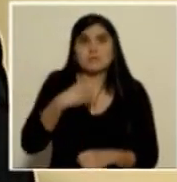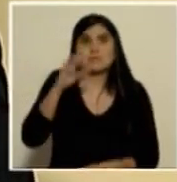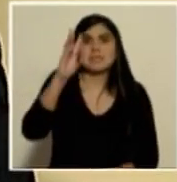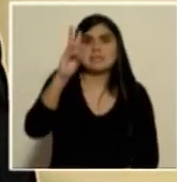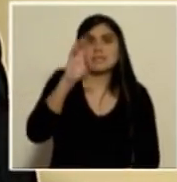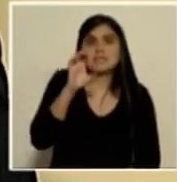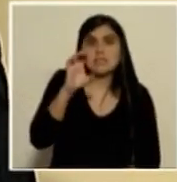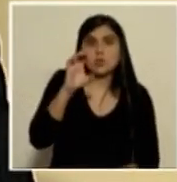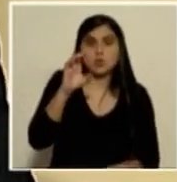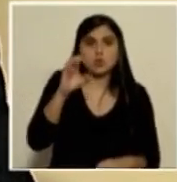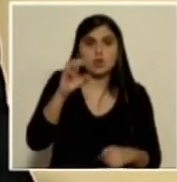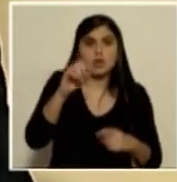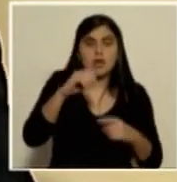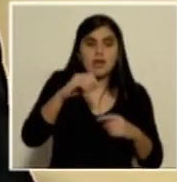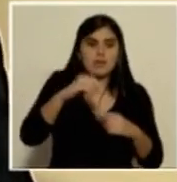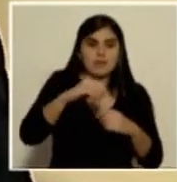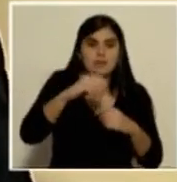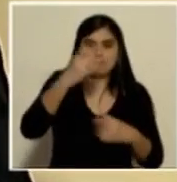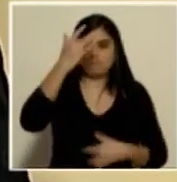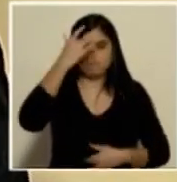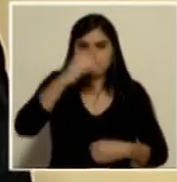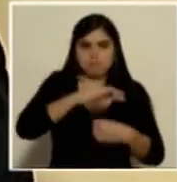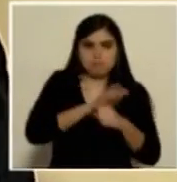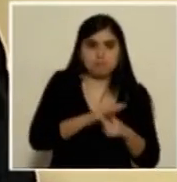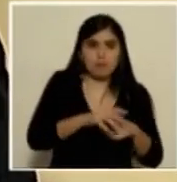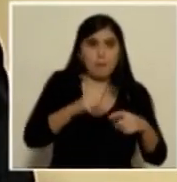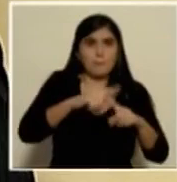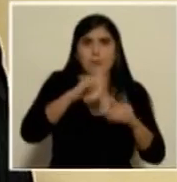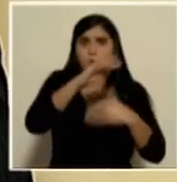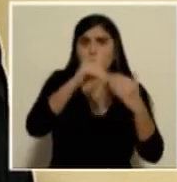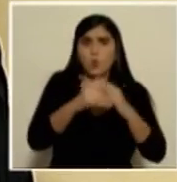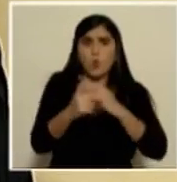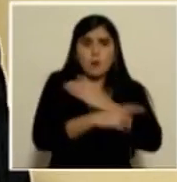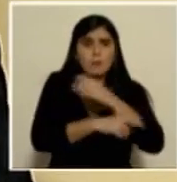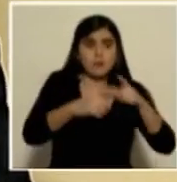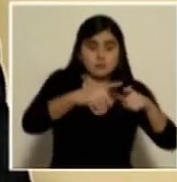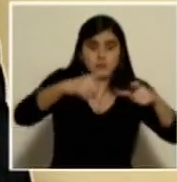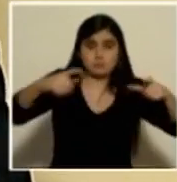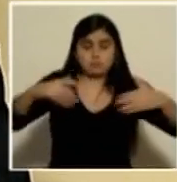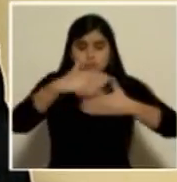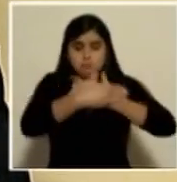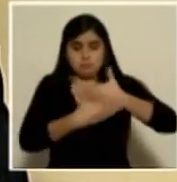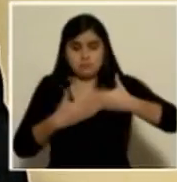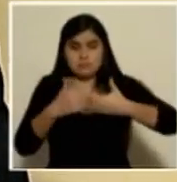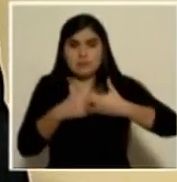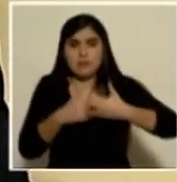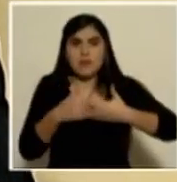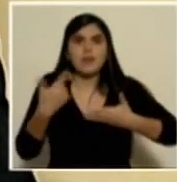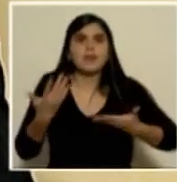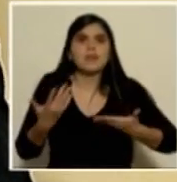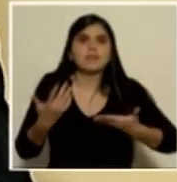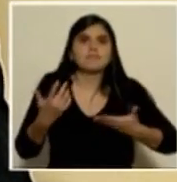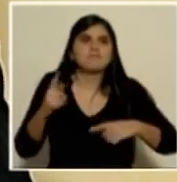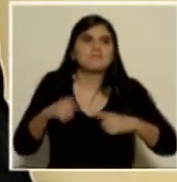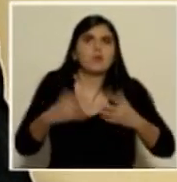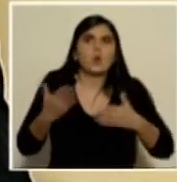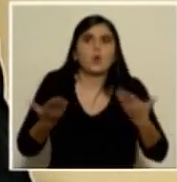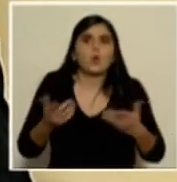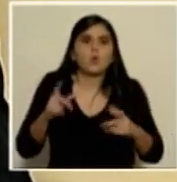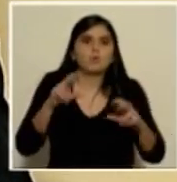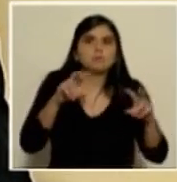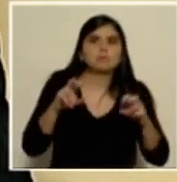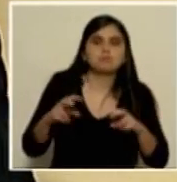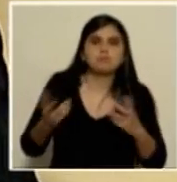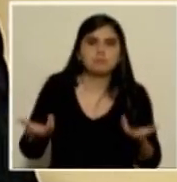partes del país con una capacidad de rastreo, trazabilidad, de confinamiento, unión de todo el sistema de salud y de gestión de